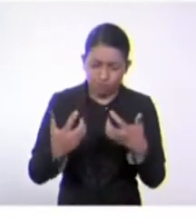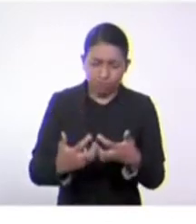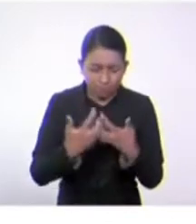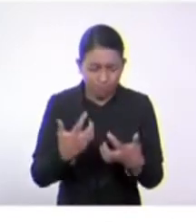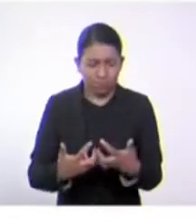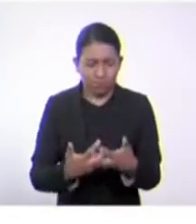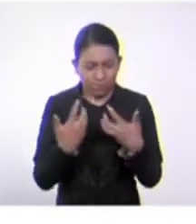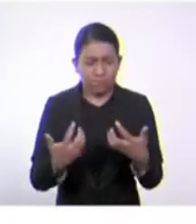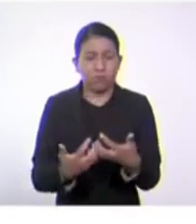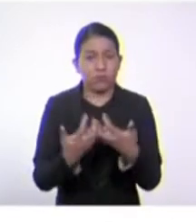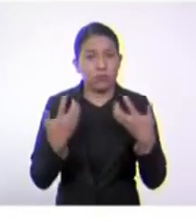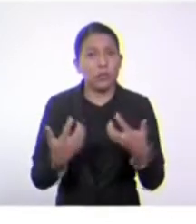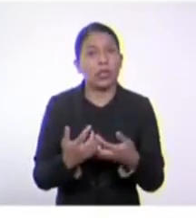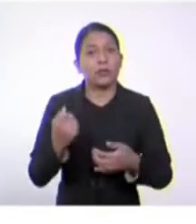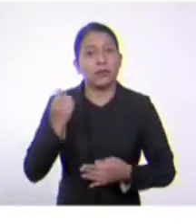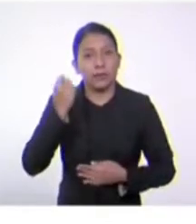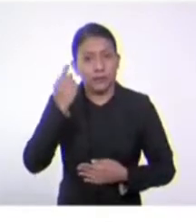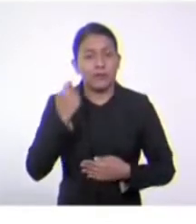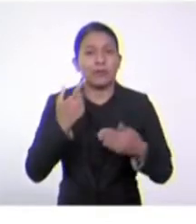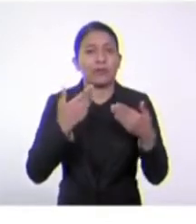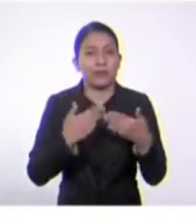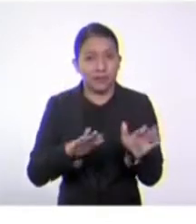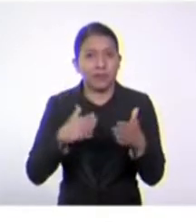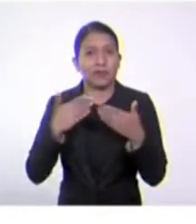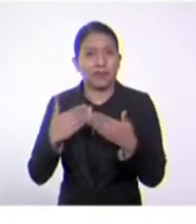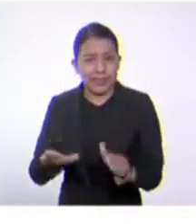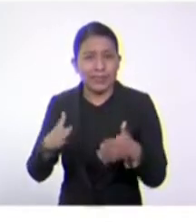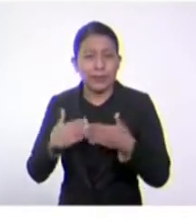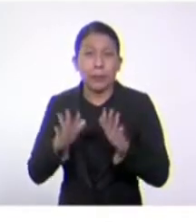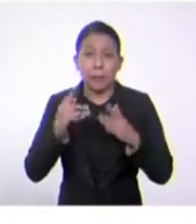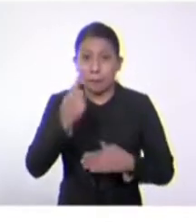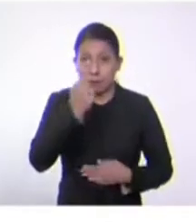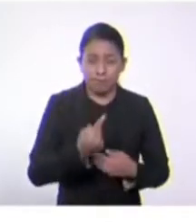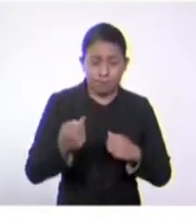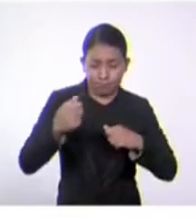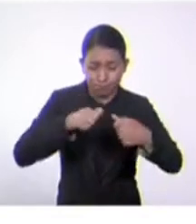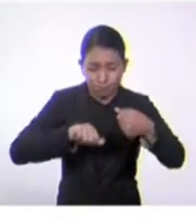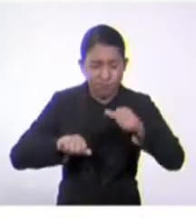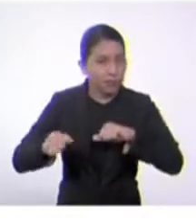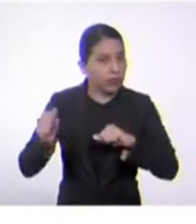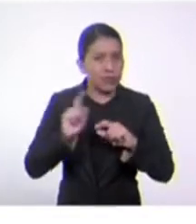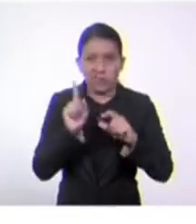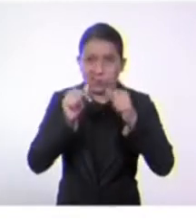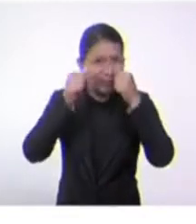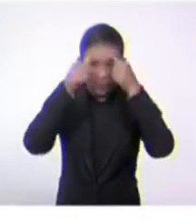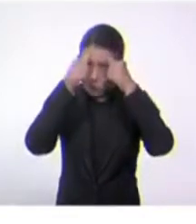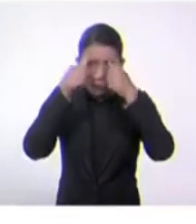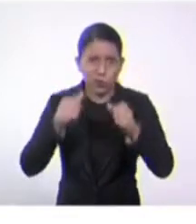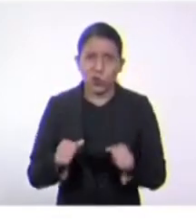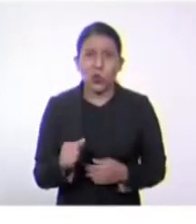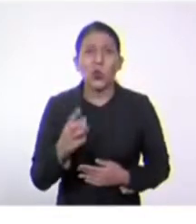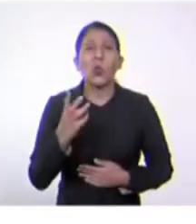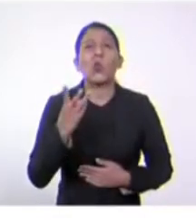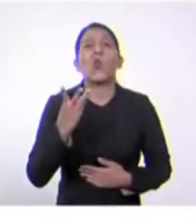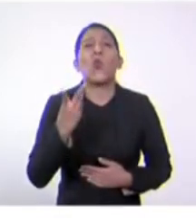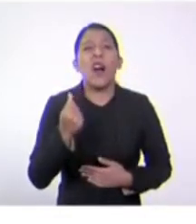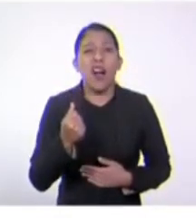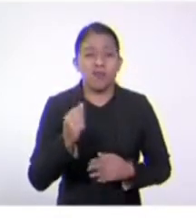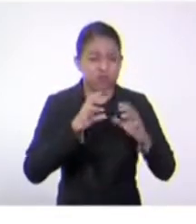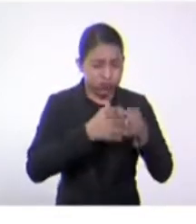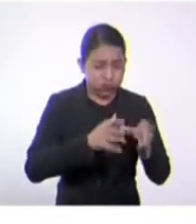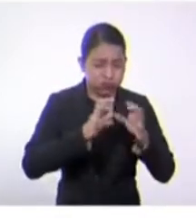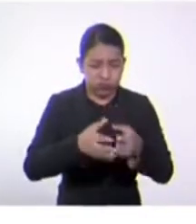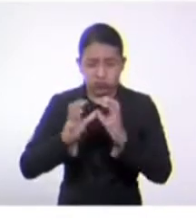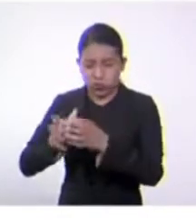servido para corroborar las discrepancias, pero los científicos no están de acuerdo en cuántos reinos debería haber.